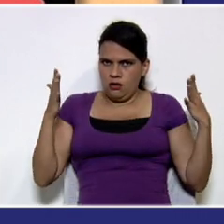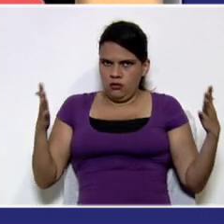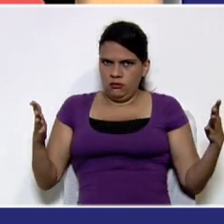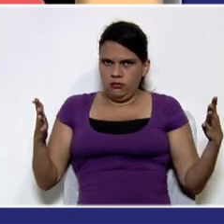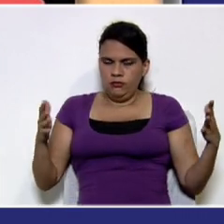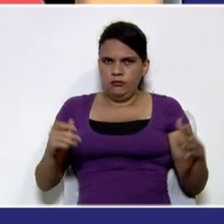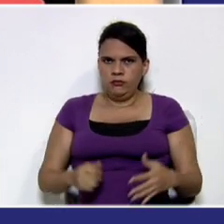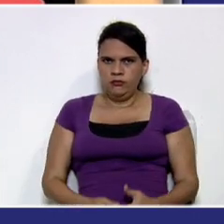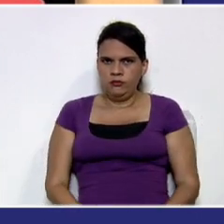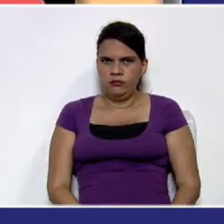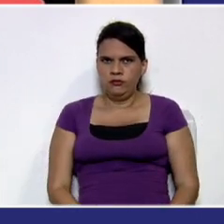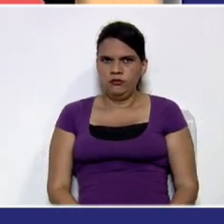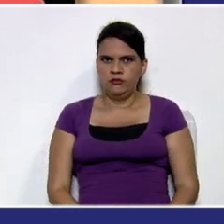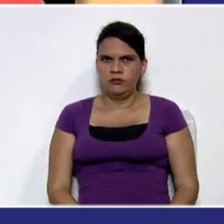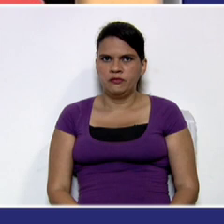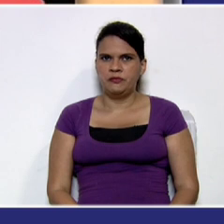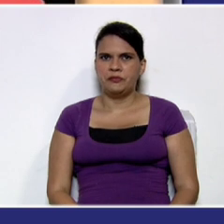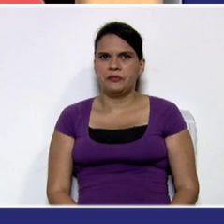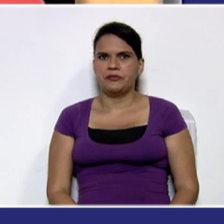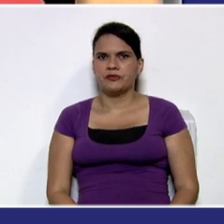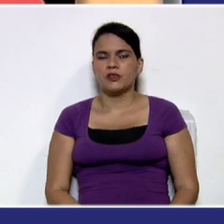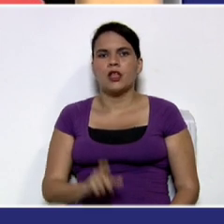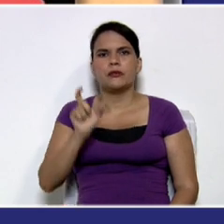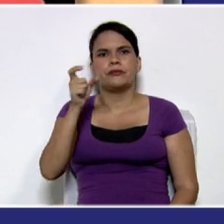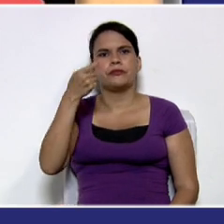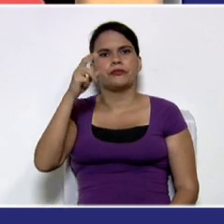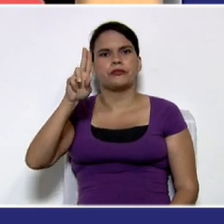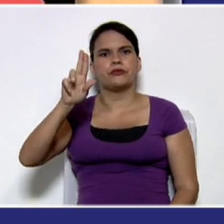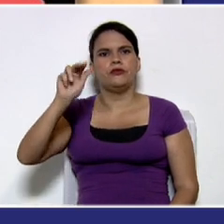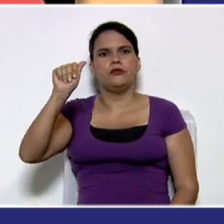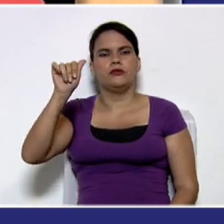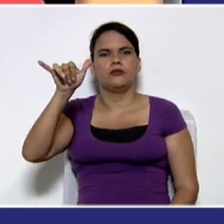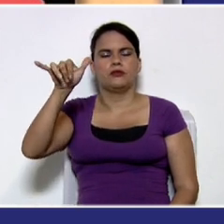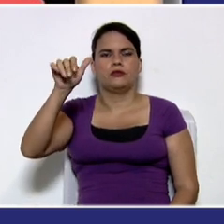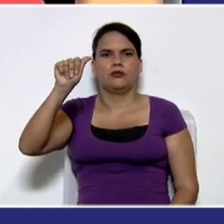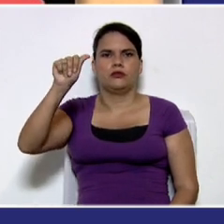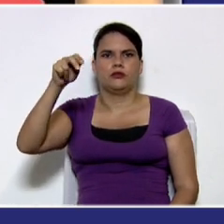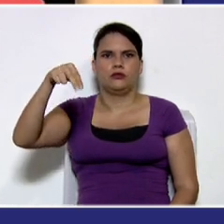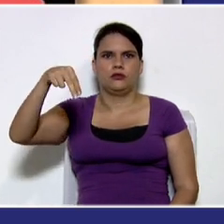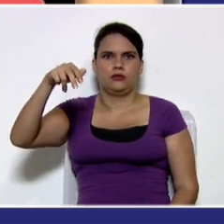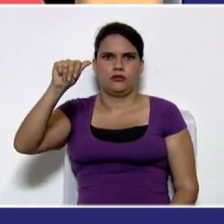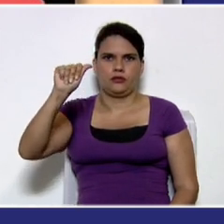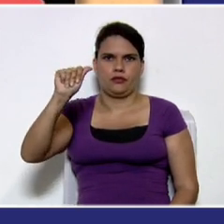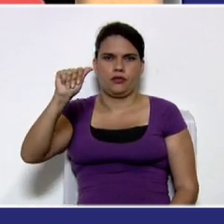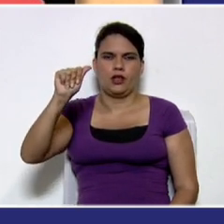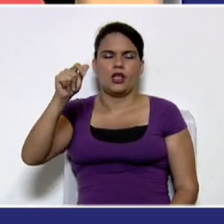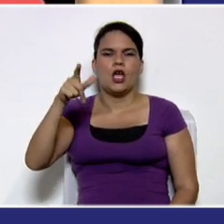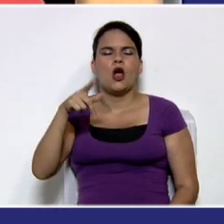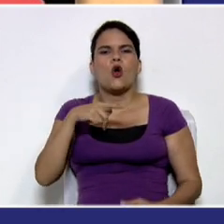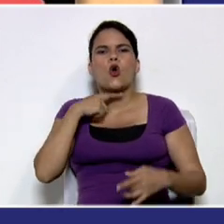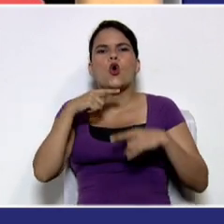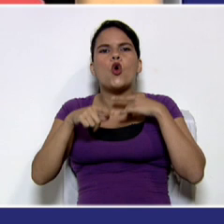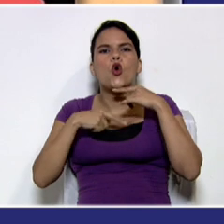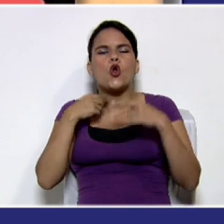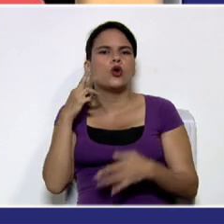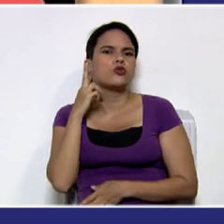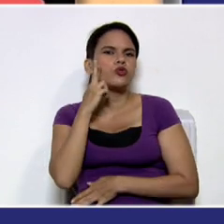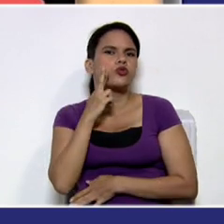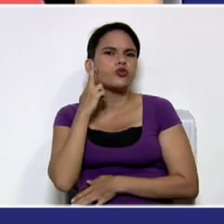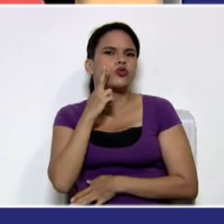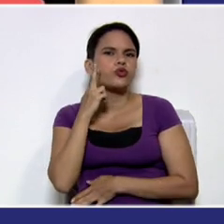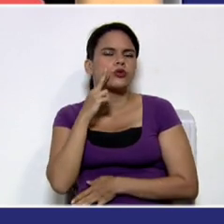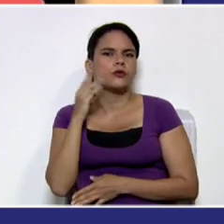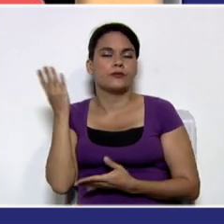la región de Guayana, que es la que está coloreada en este caso con color rosa. Dentro de